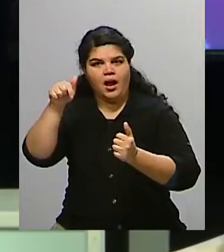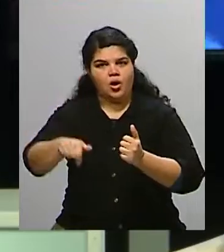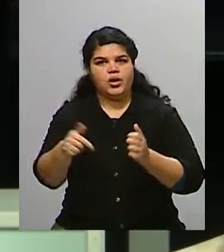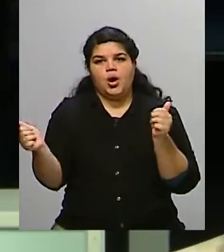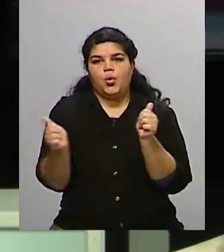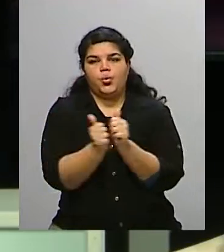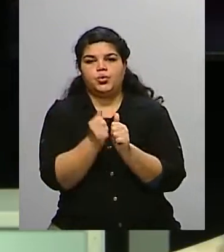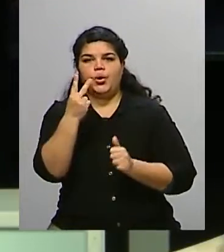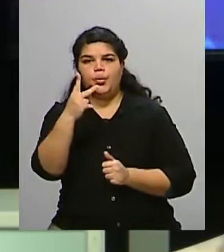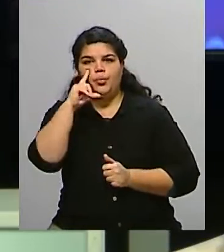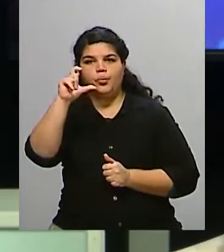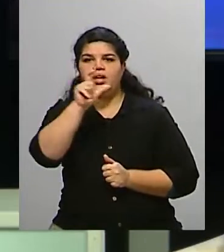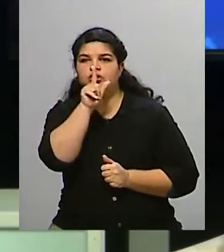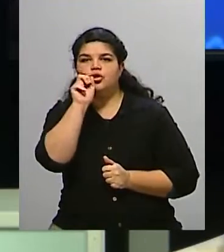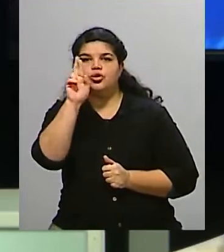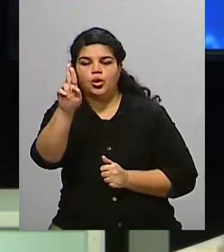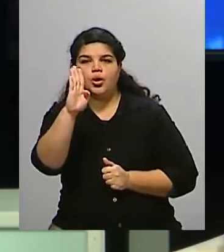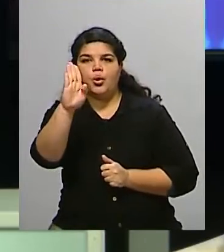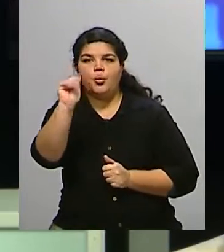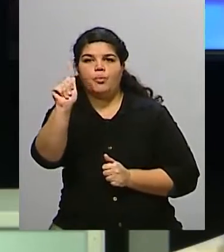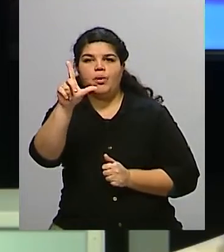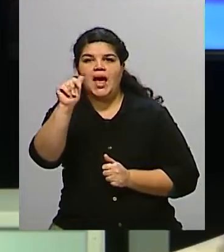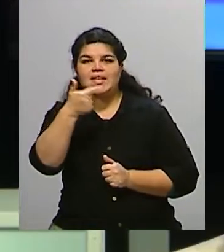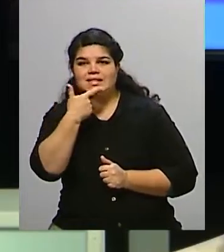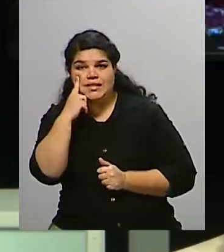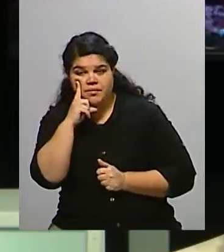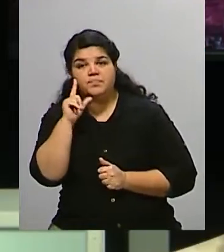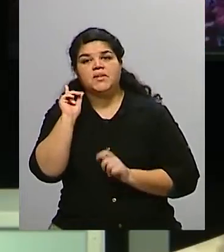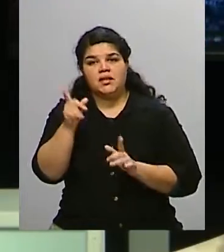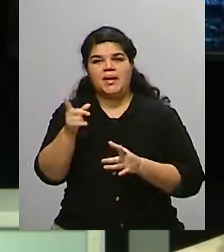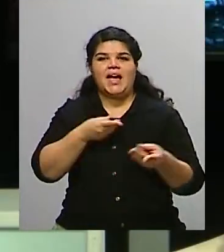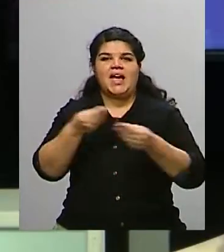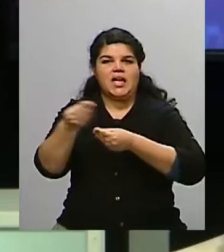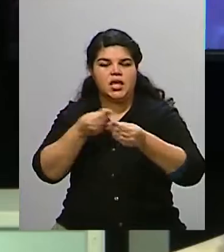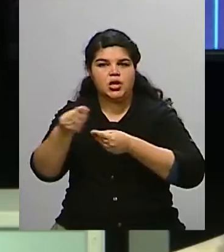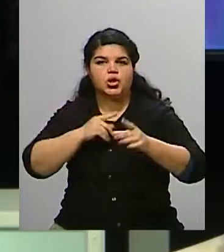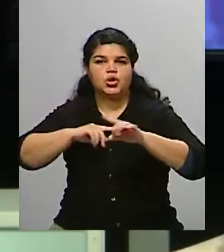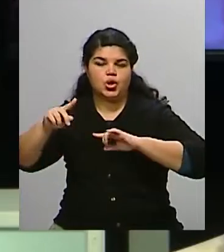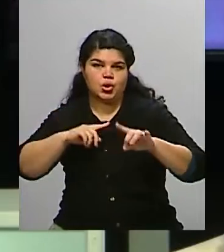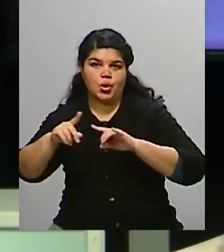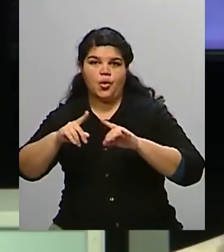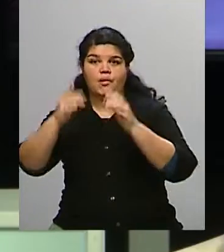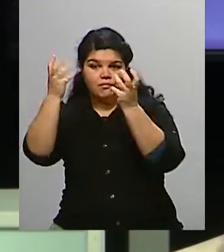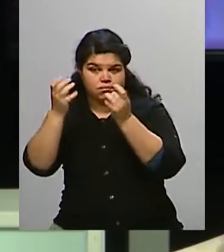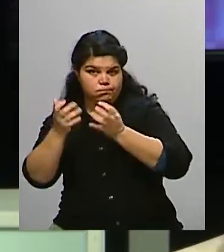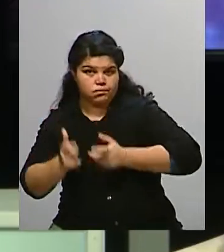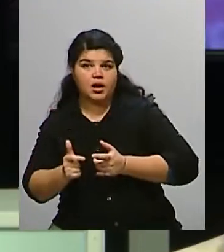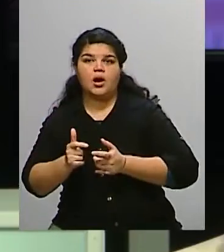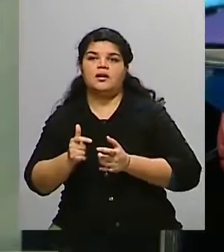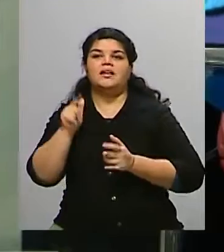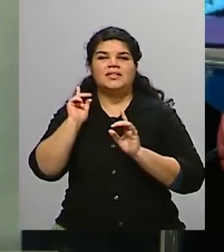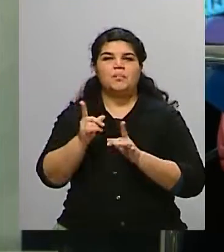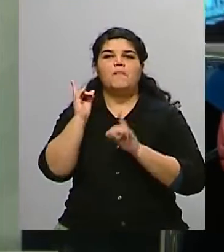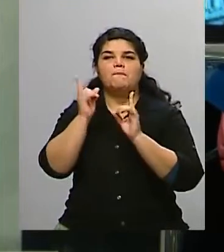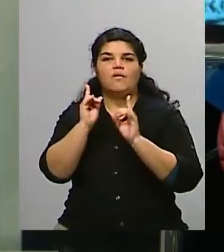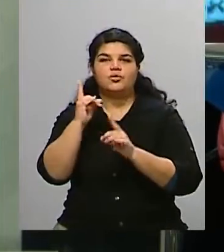Blasi, que es coordinador de la maestría en gestión financiera del sector público, docente de la Universidad Nacional de Cuyo, a quien lo tenemos acá con